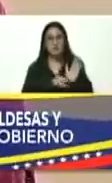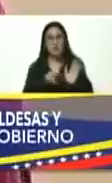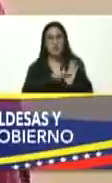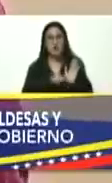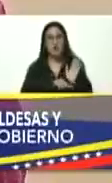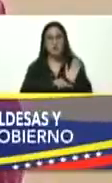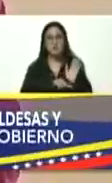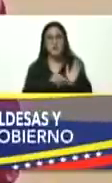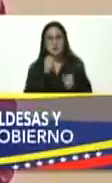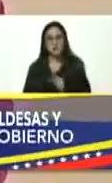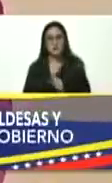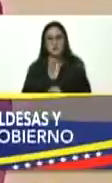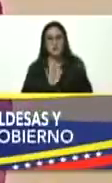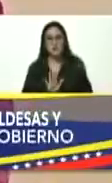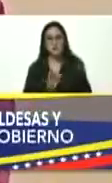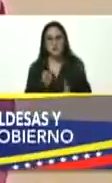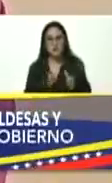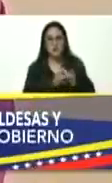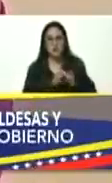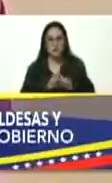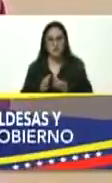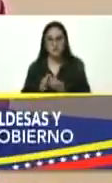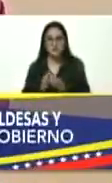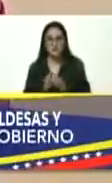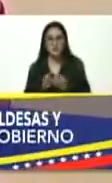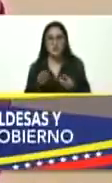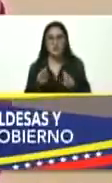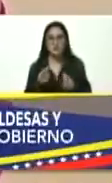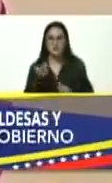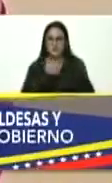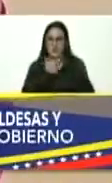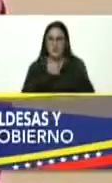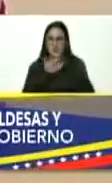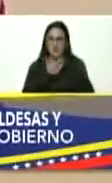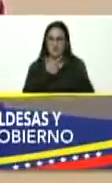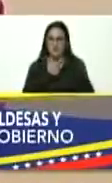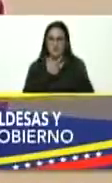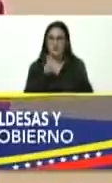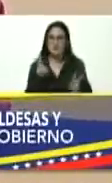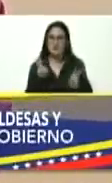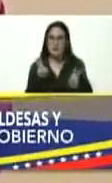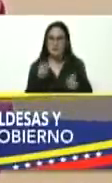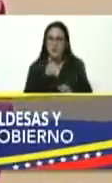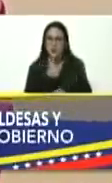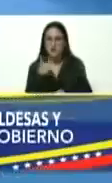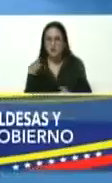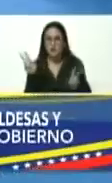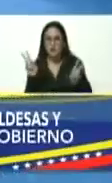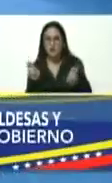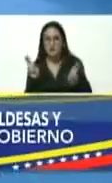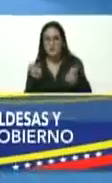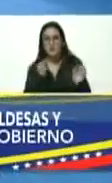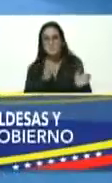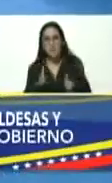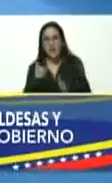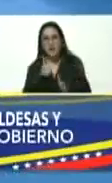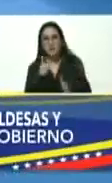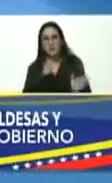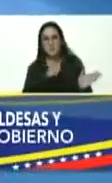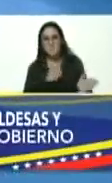trabajamos así de manera colectiva con mucha seriedad tema por tema plan por plan